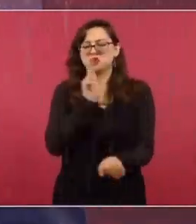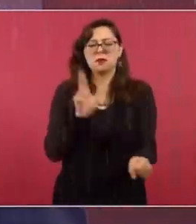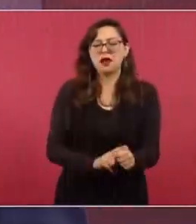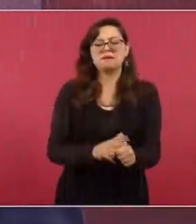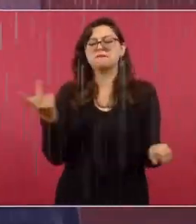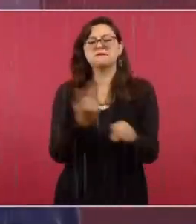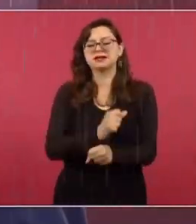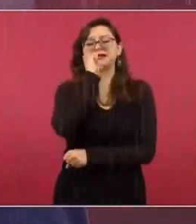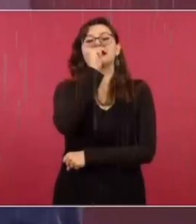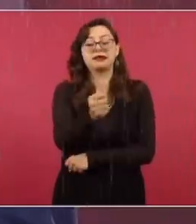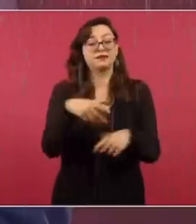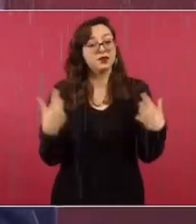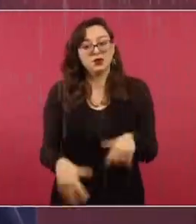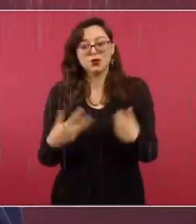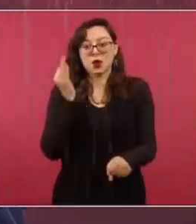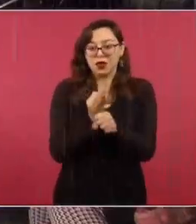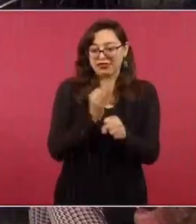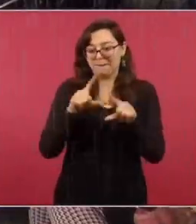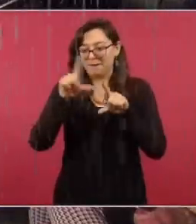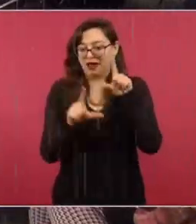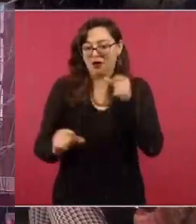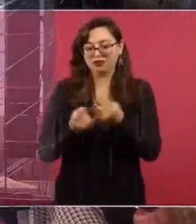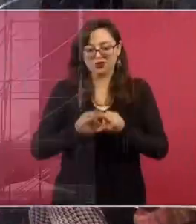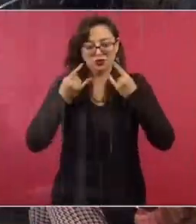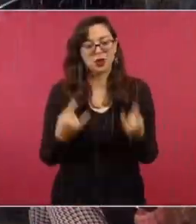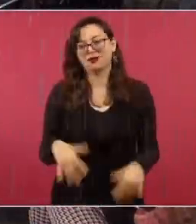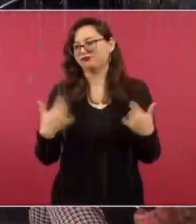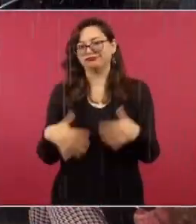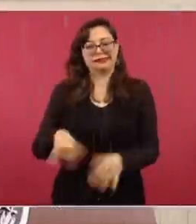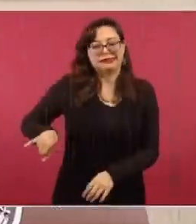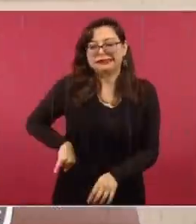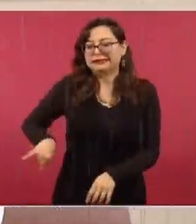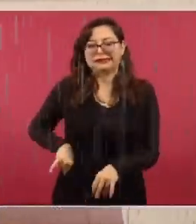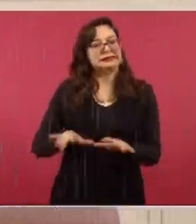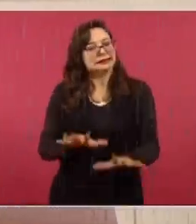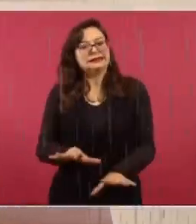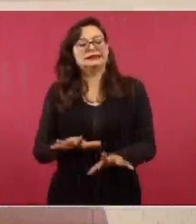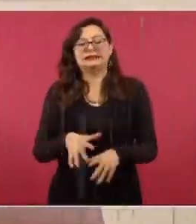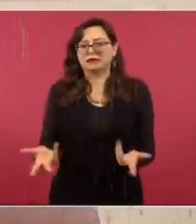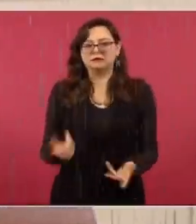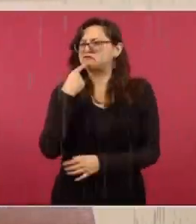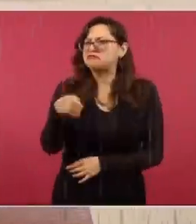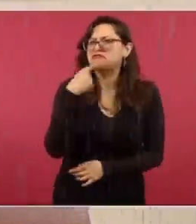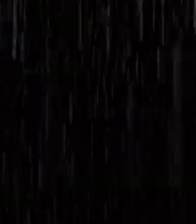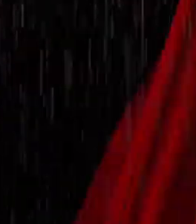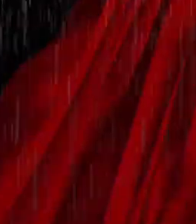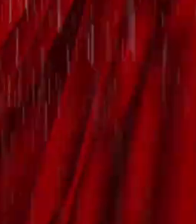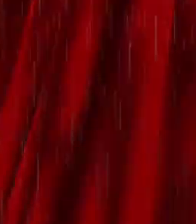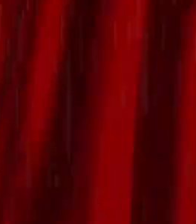Por eso no tenemos por qué quejarnos. Estamos viviendo, repito, un momento muy importante, un momento estelar en la vida pública.